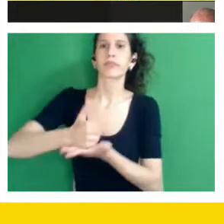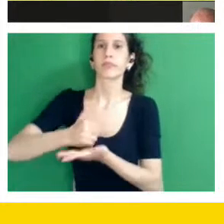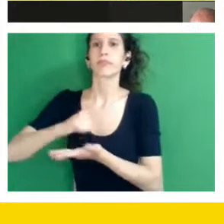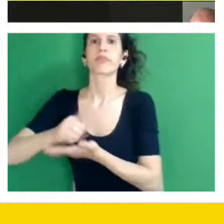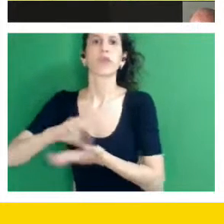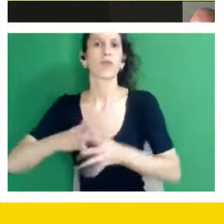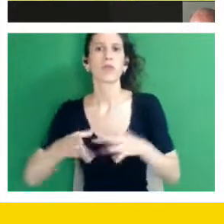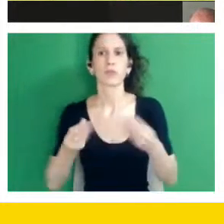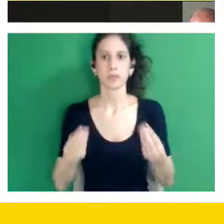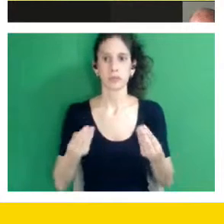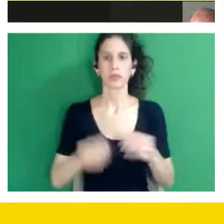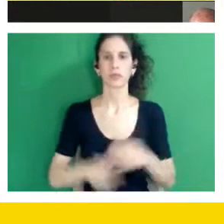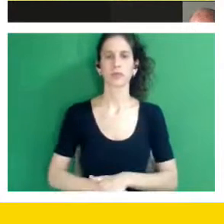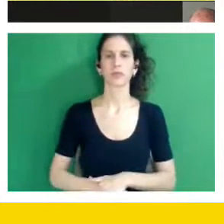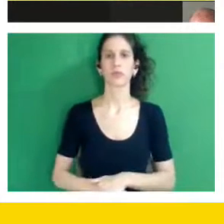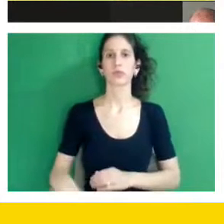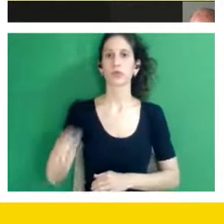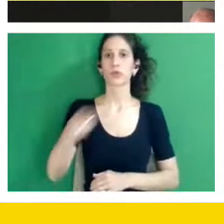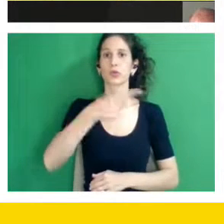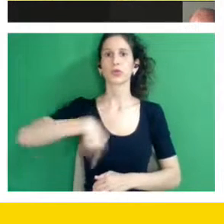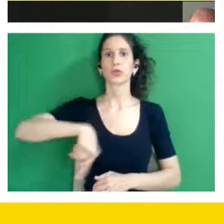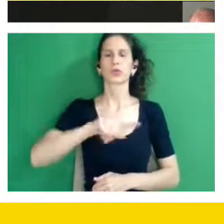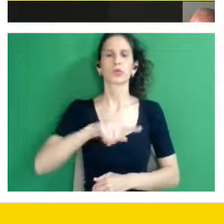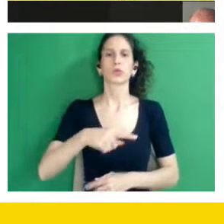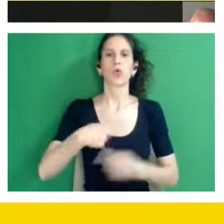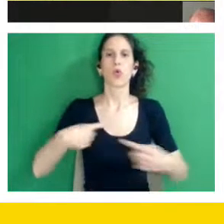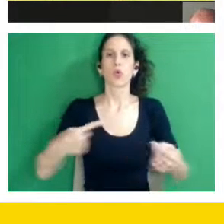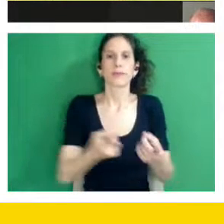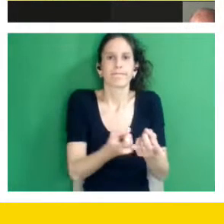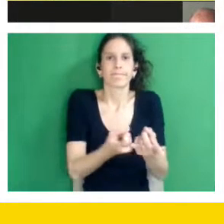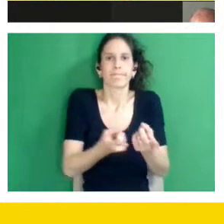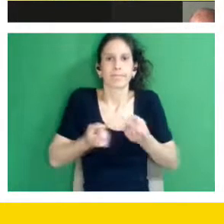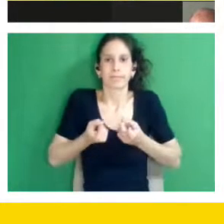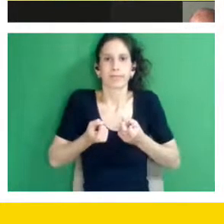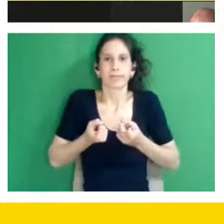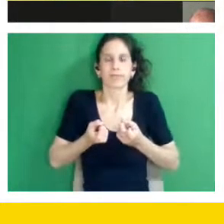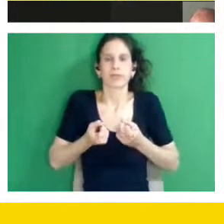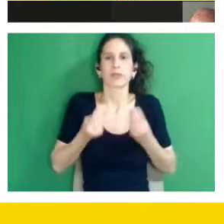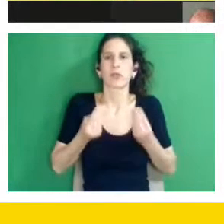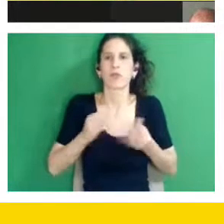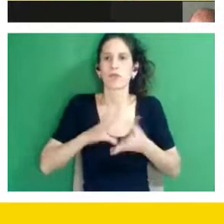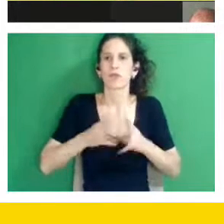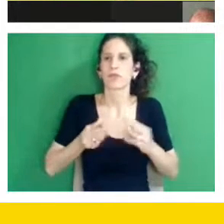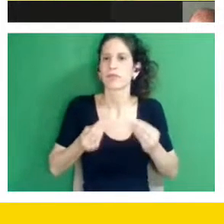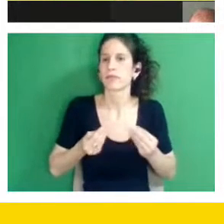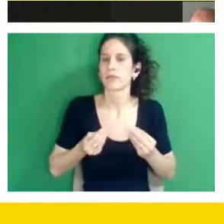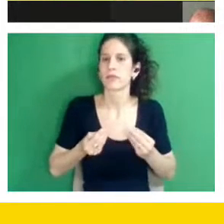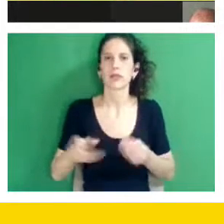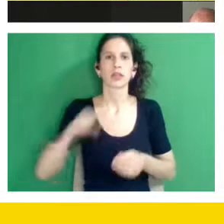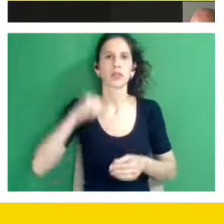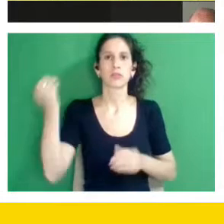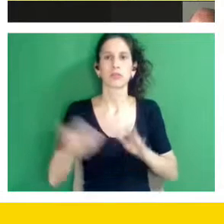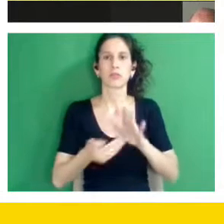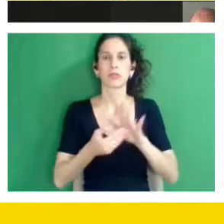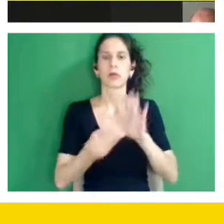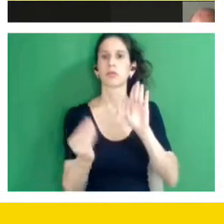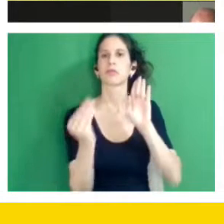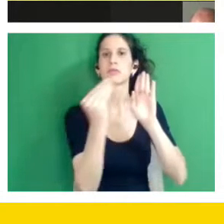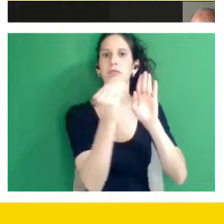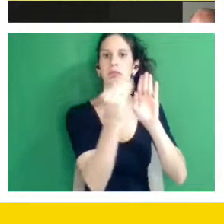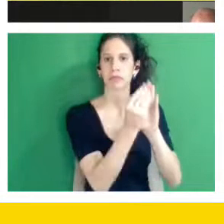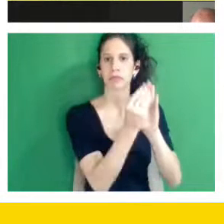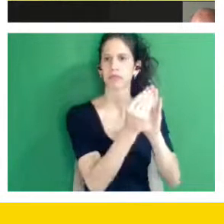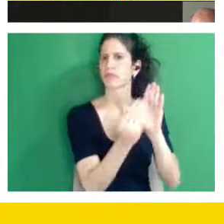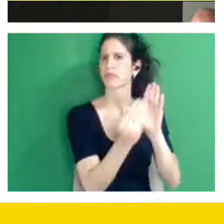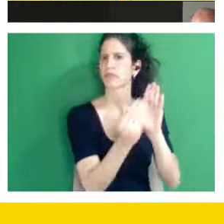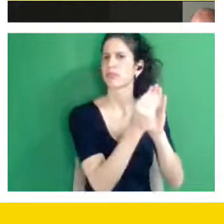lo primero que las personas con discapacidad en el Perú deben hacer es inscribirse en el Registro Nacional de la Persona con